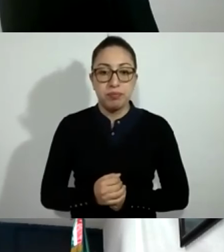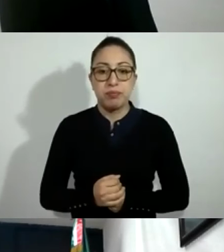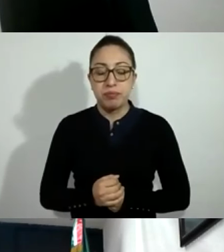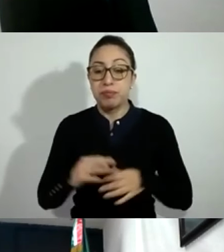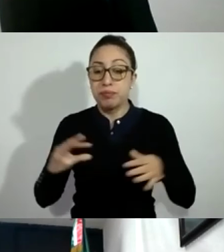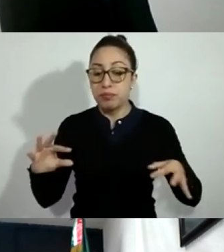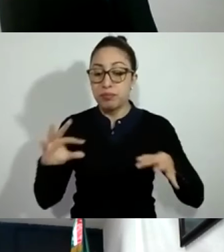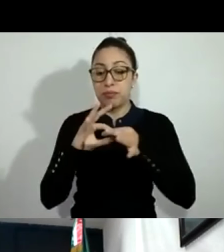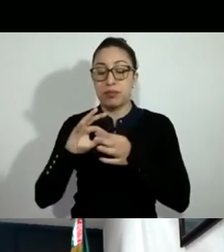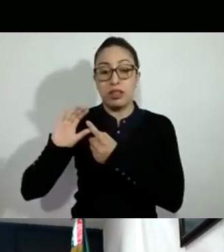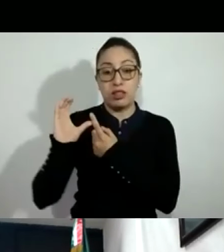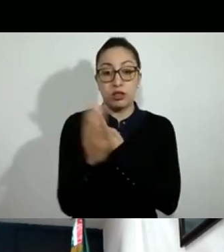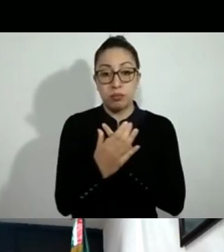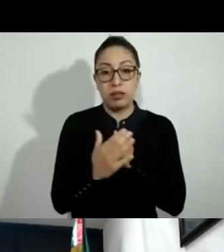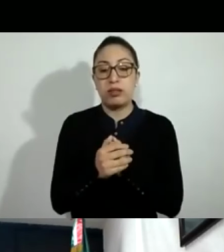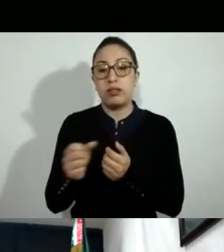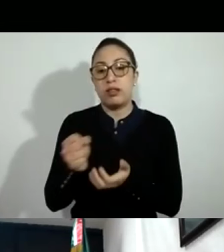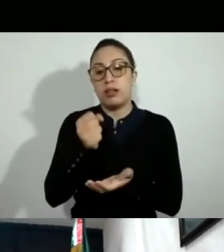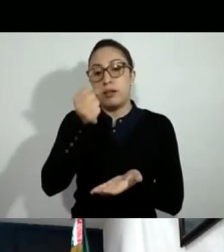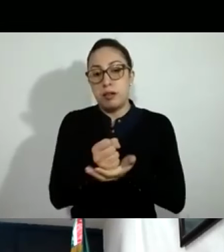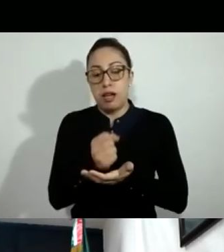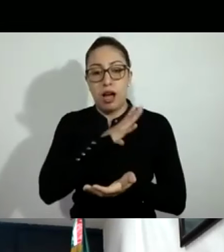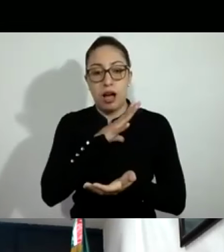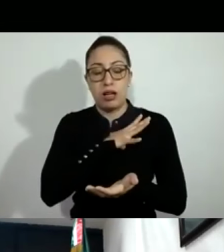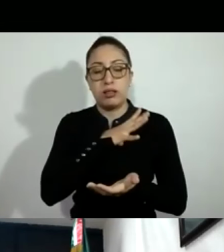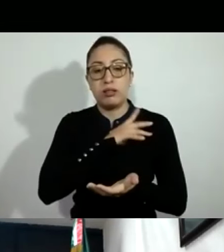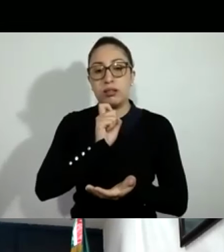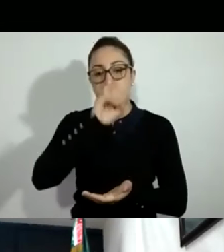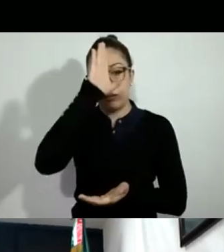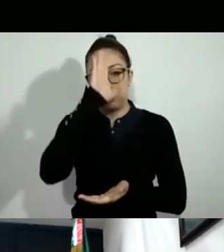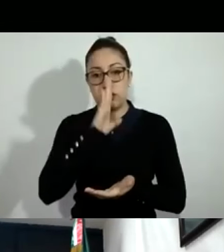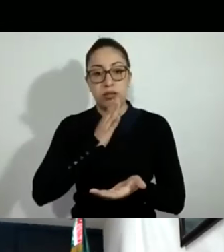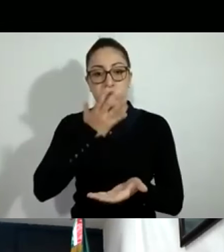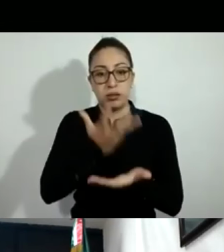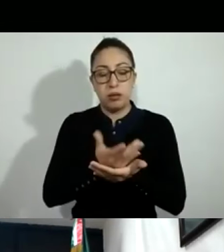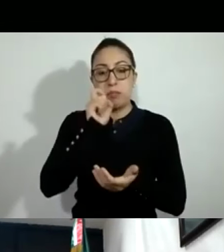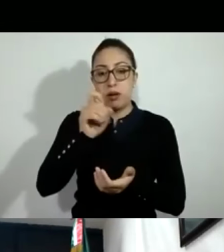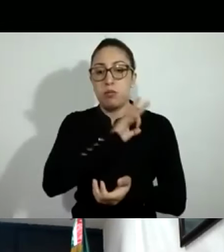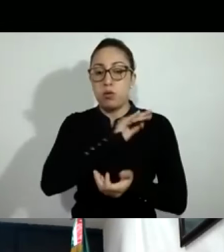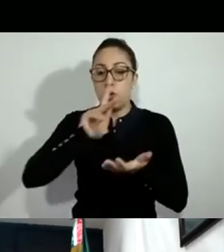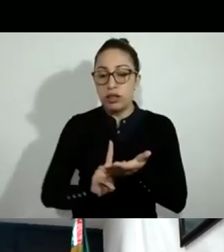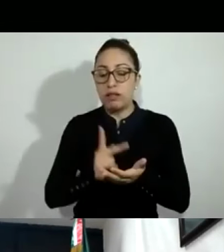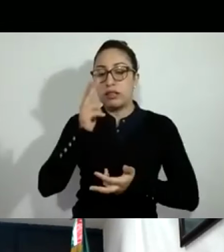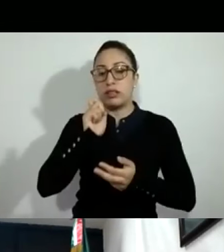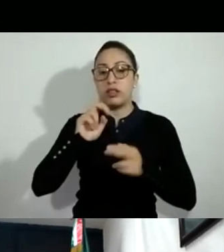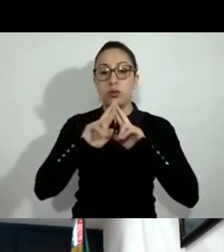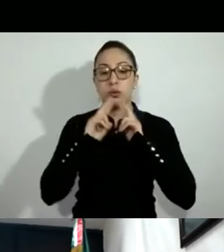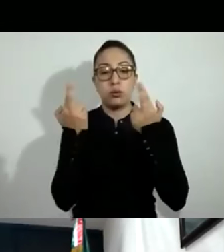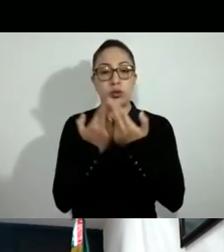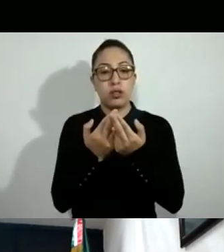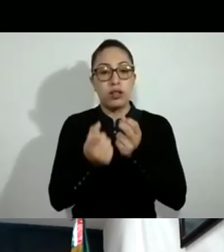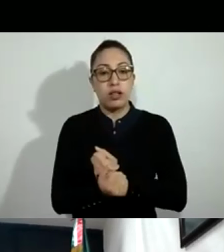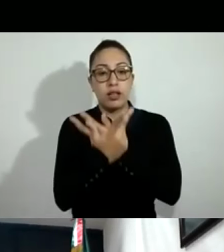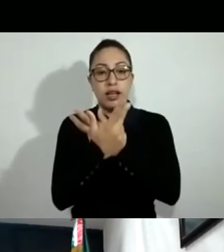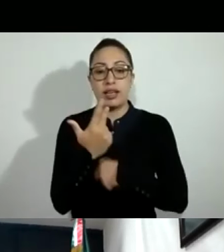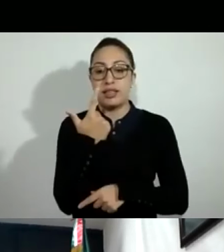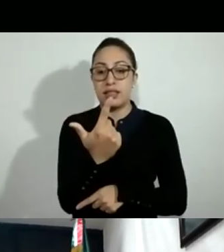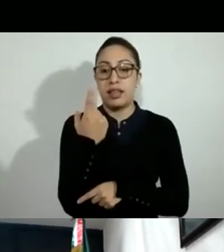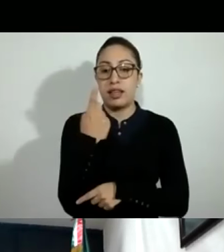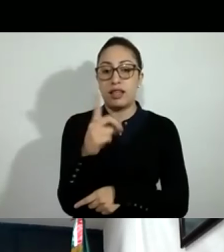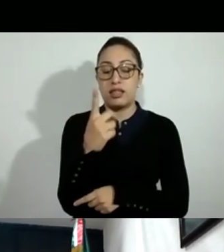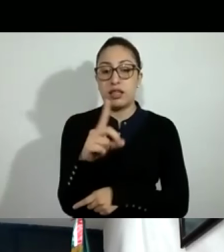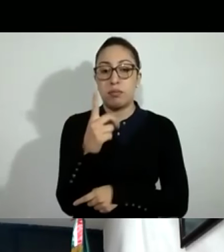comisiones unidas decretan un receso para reanudar la sesión vía remota el lunes 7 de diciembre a las 9 horas